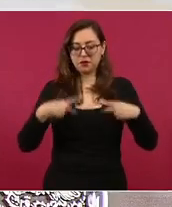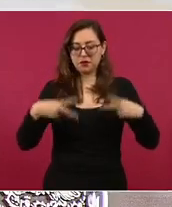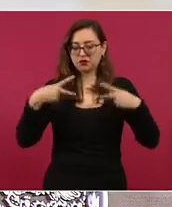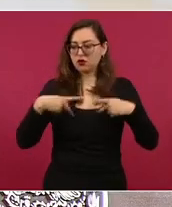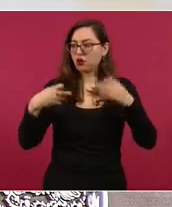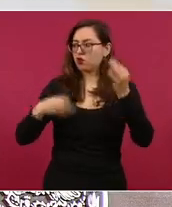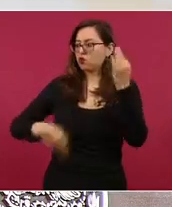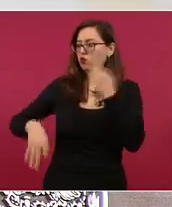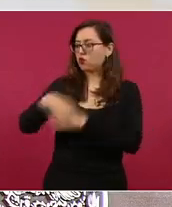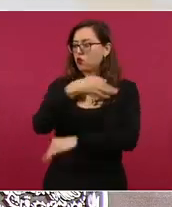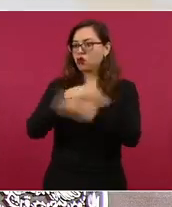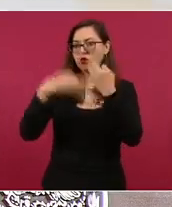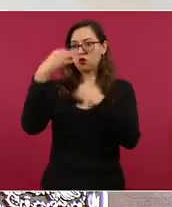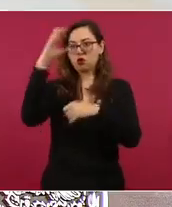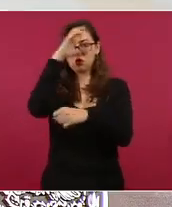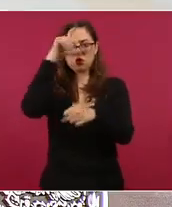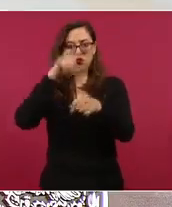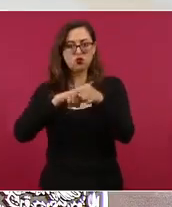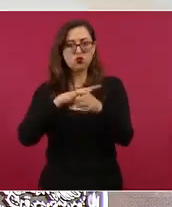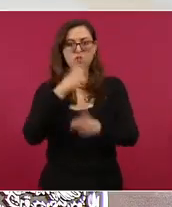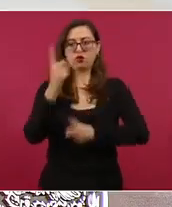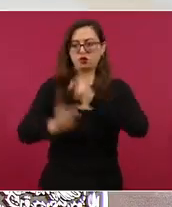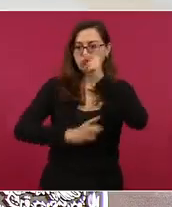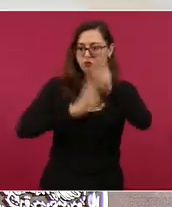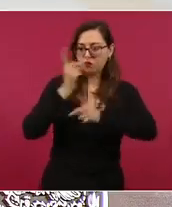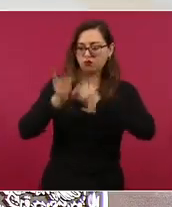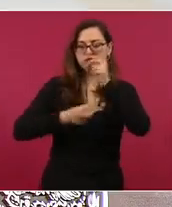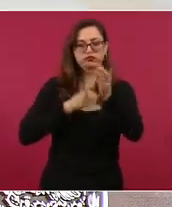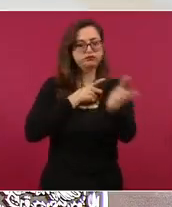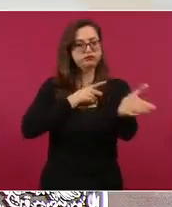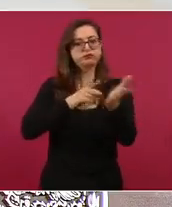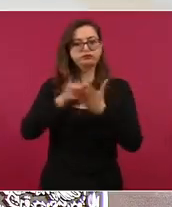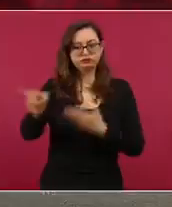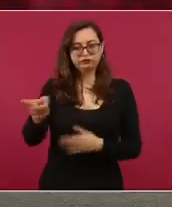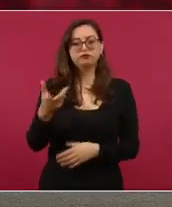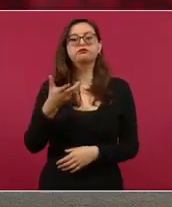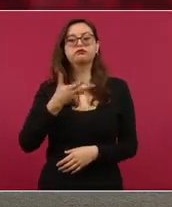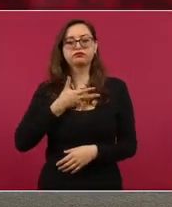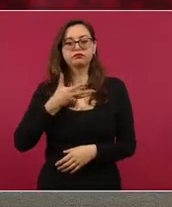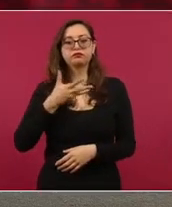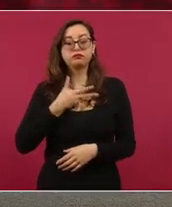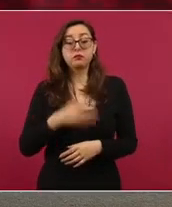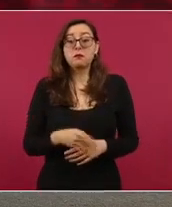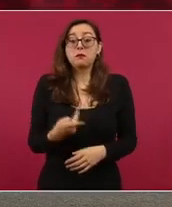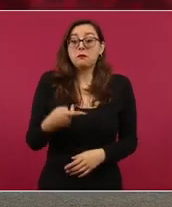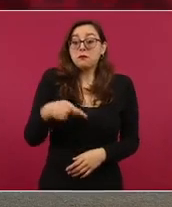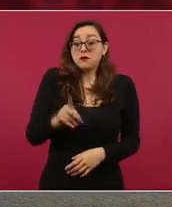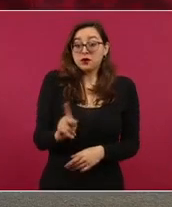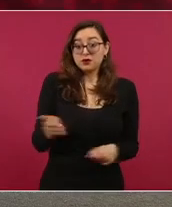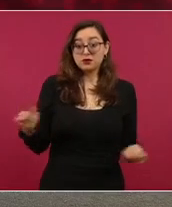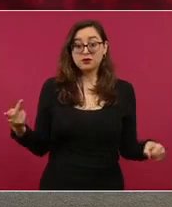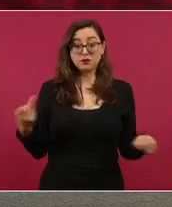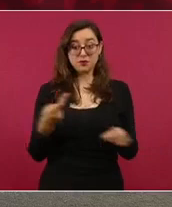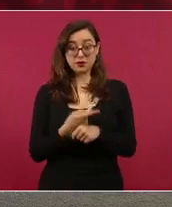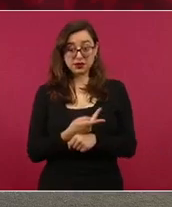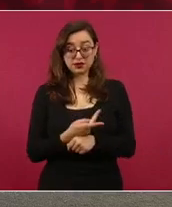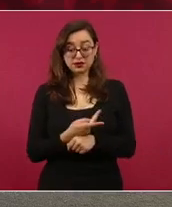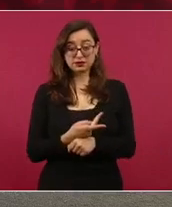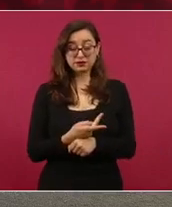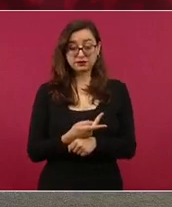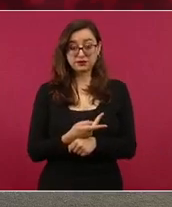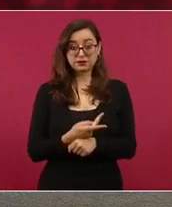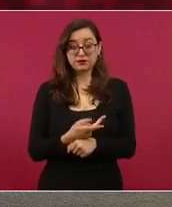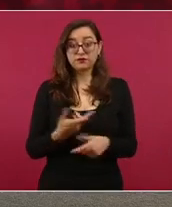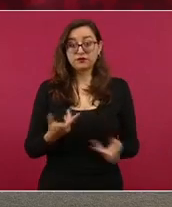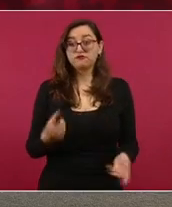física y a la práctica del deporte. Sin embargo, las jugadoras profesionales de fútbol en México